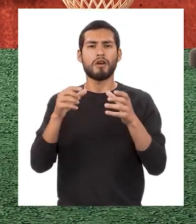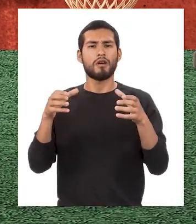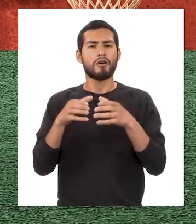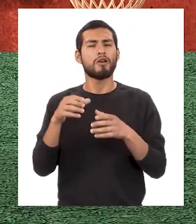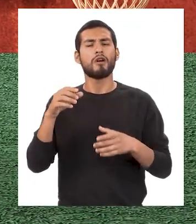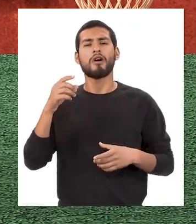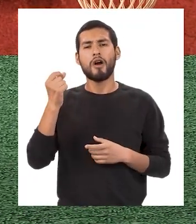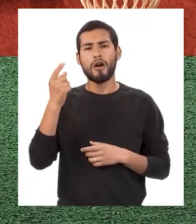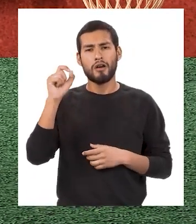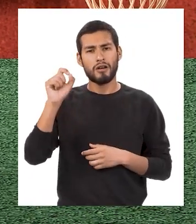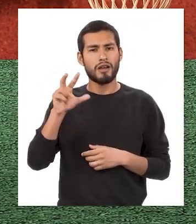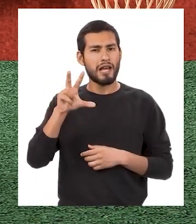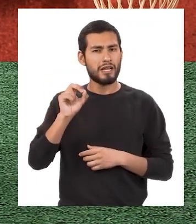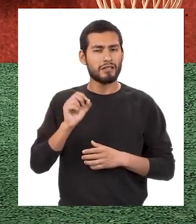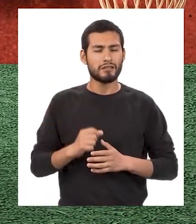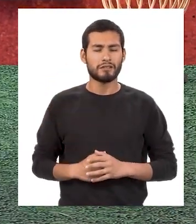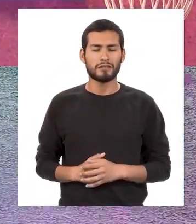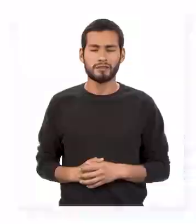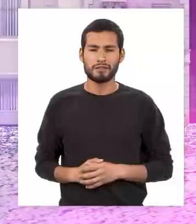las 11:30.